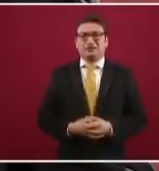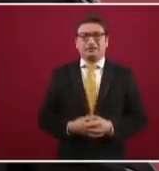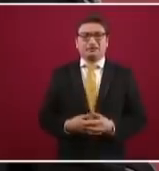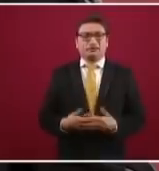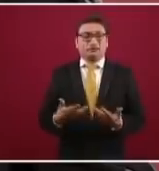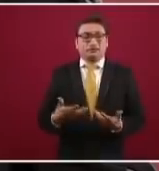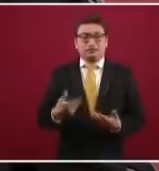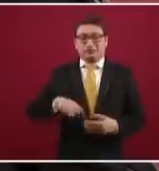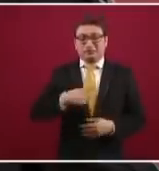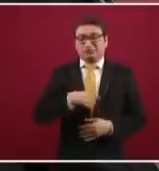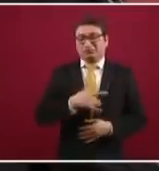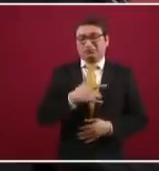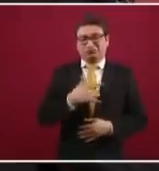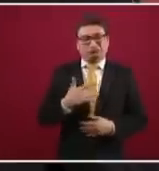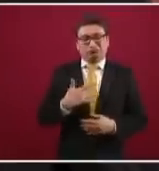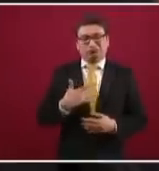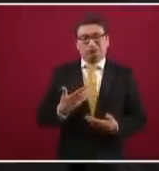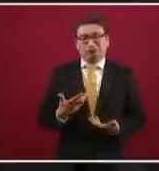Nada